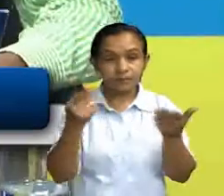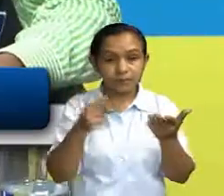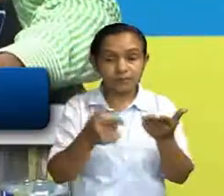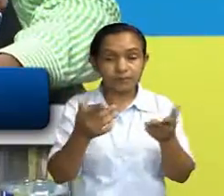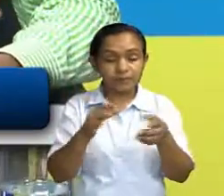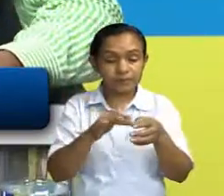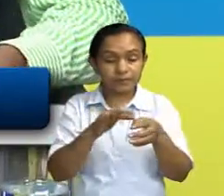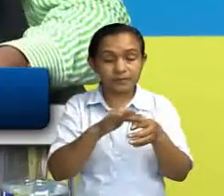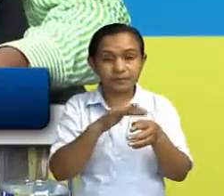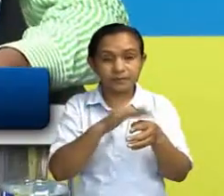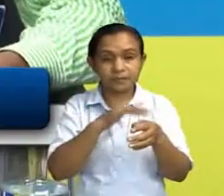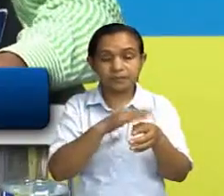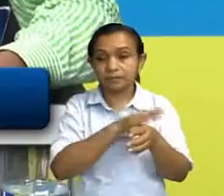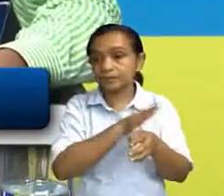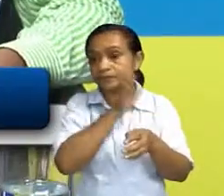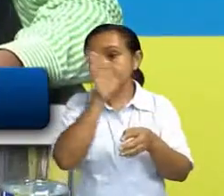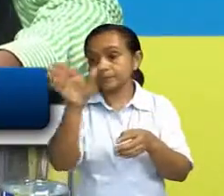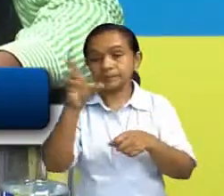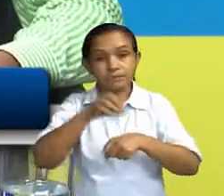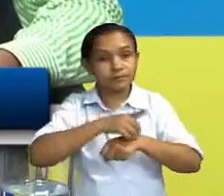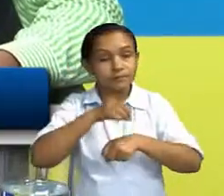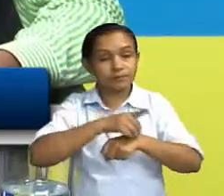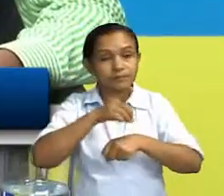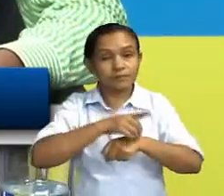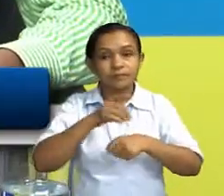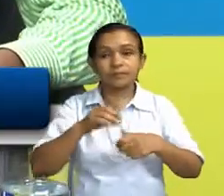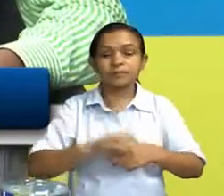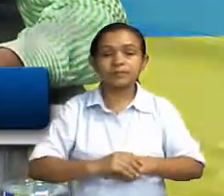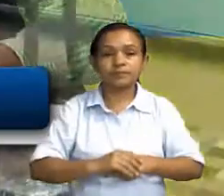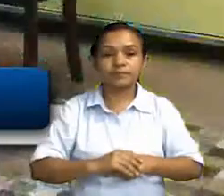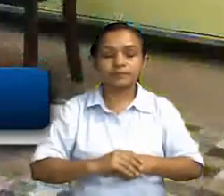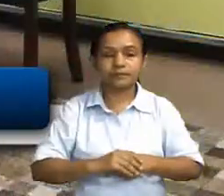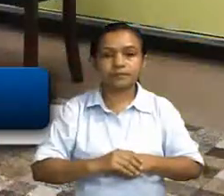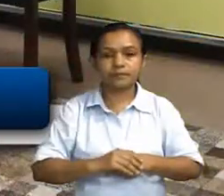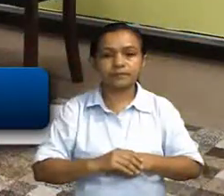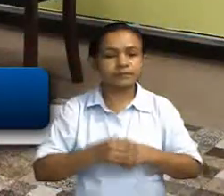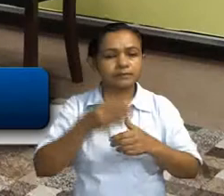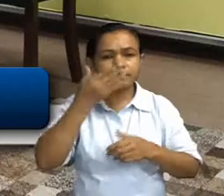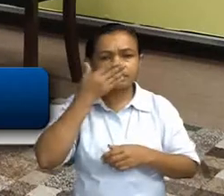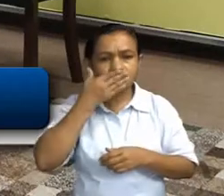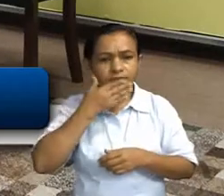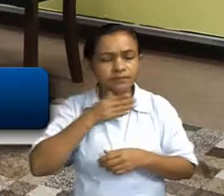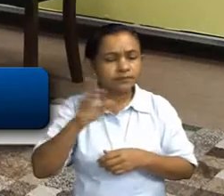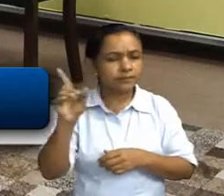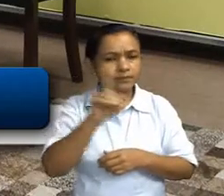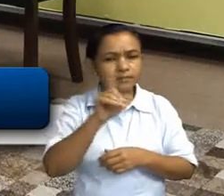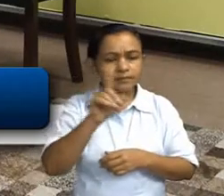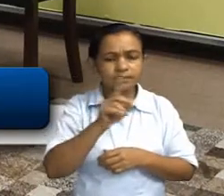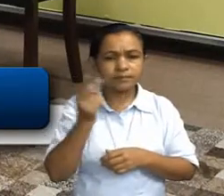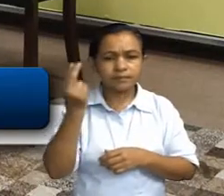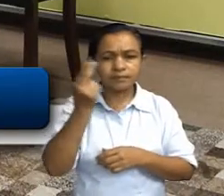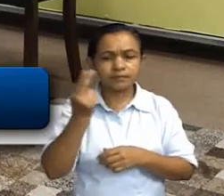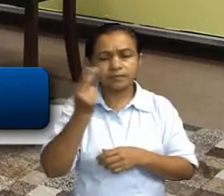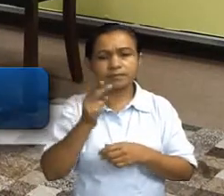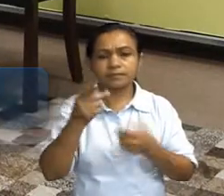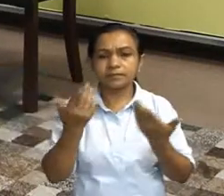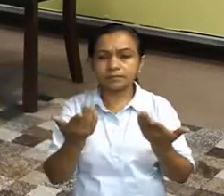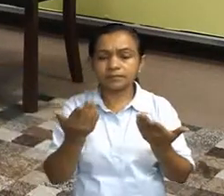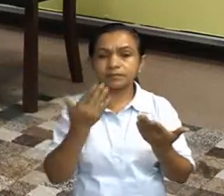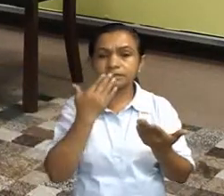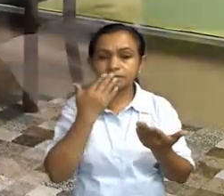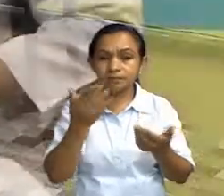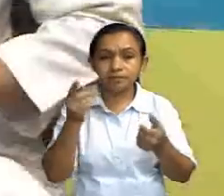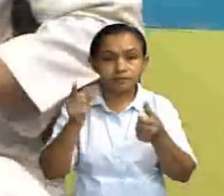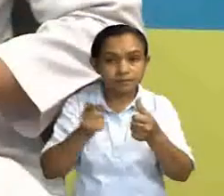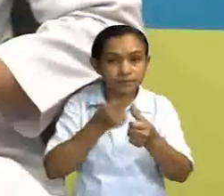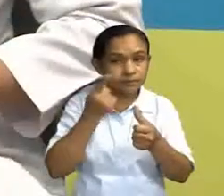crema, doctora, y no ir? Porque es lo primero que hacen, pues. Sí, no está mal el uso de esa crema, pero lo recomendable es primero tener